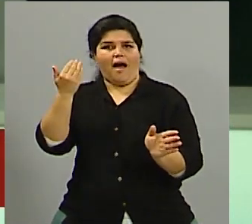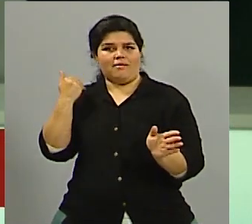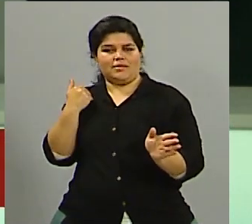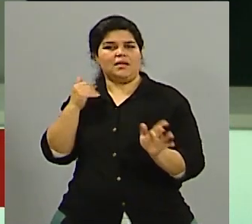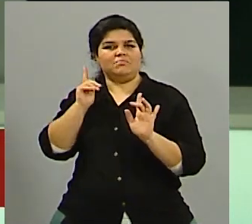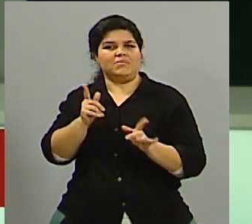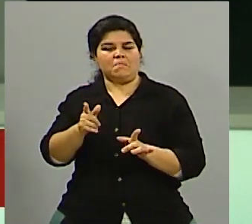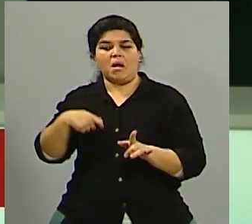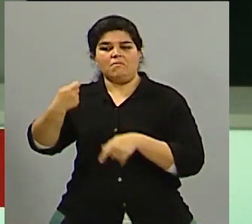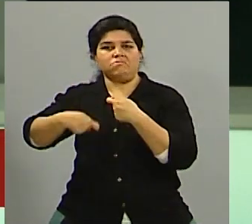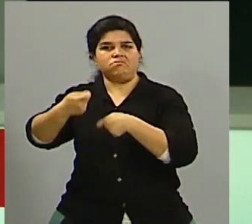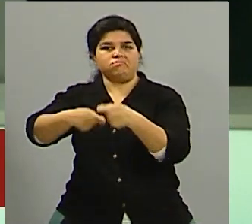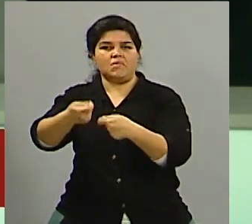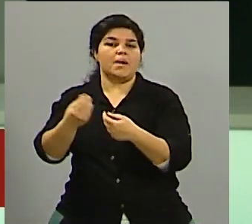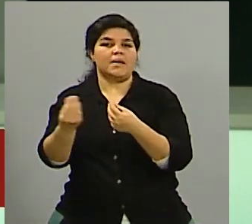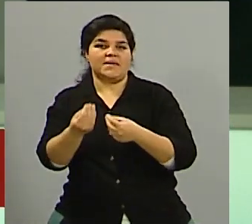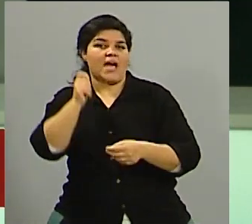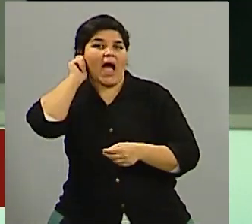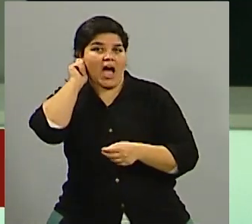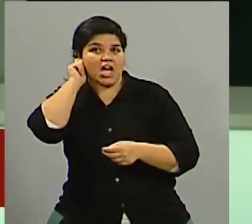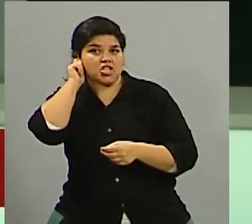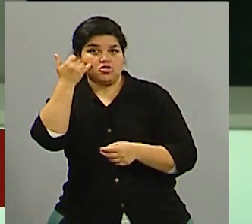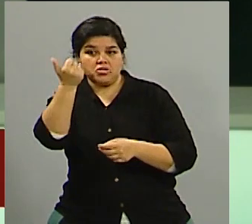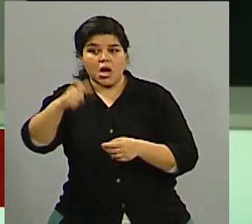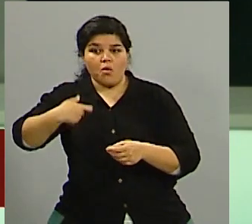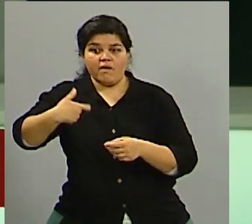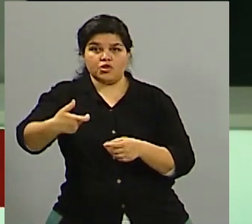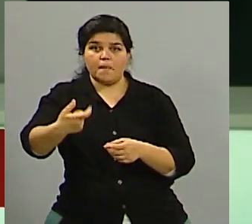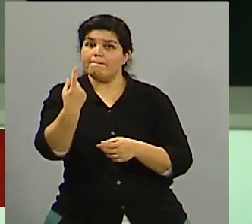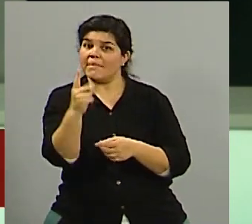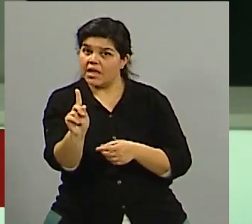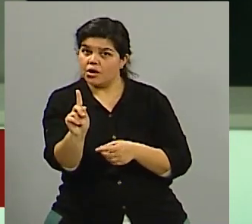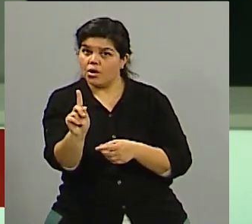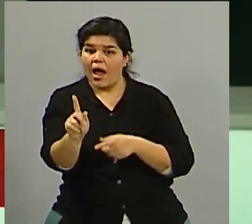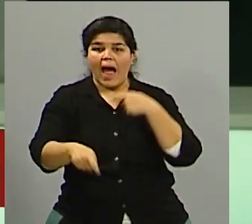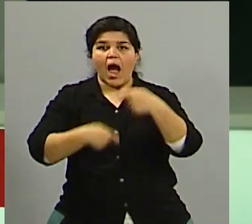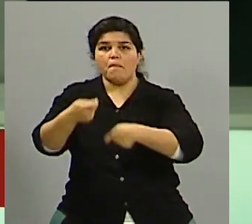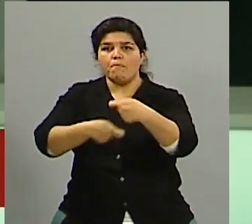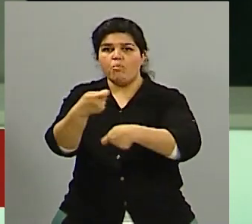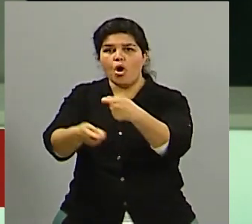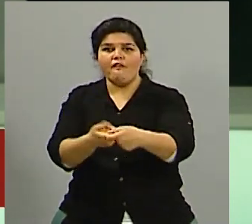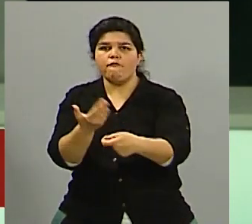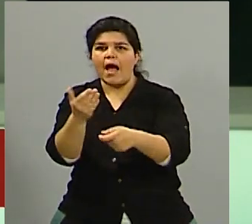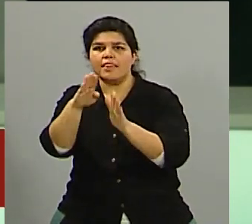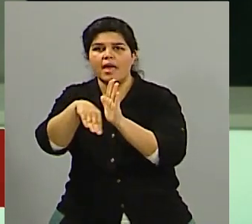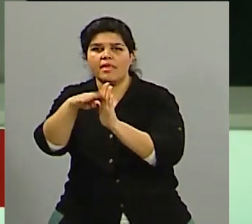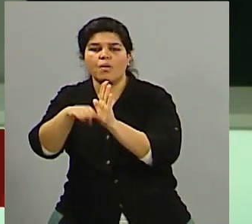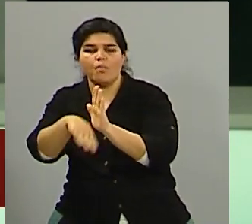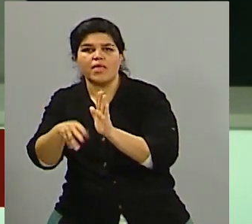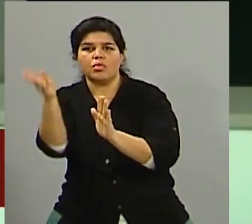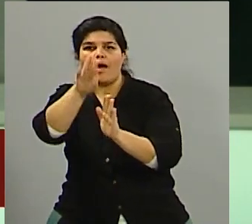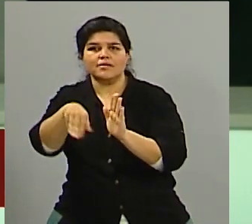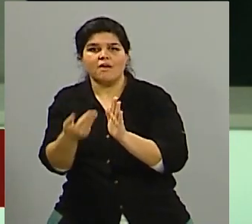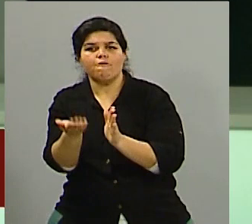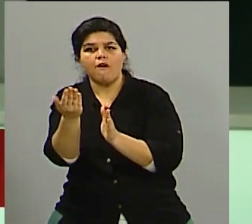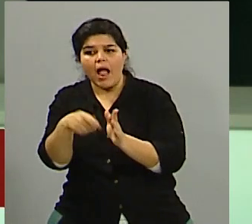se han implementado en Argentina. Una persona que tiene la edad jubilatoria y no puede cumplir, no completa los 30 años de aporte que establece la ley. Entonces uno hace un plan de